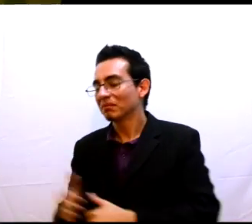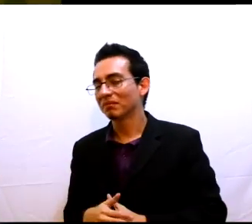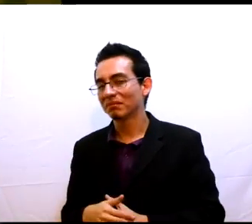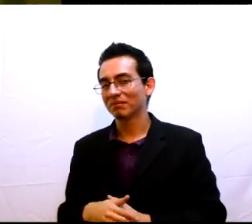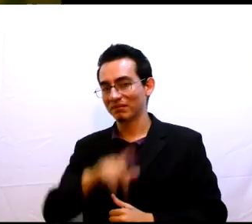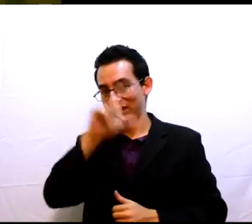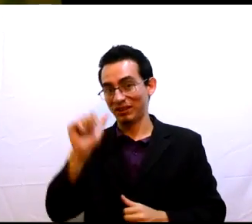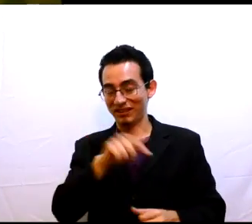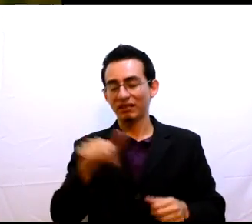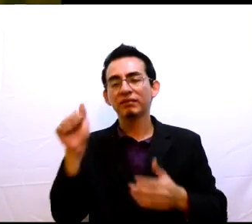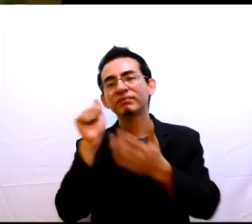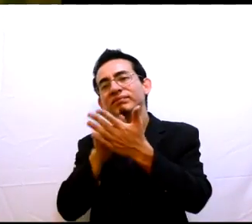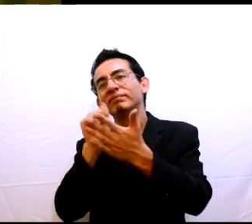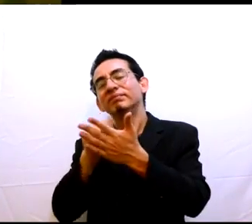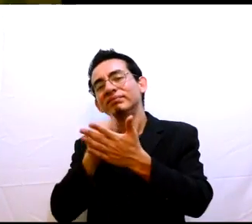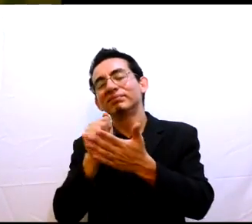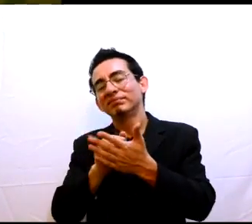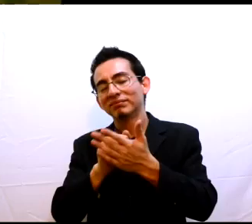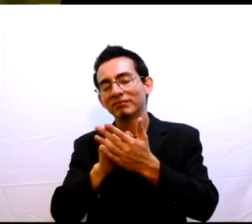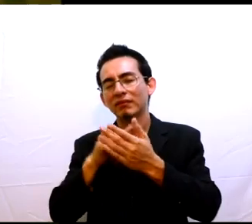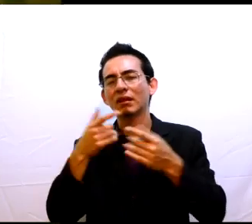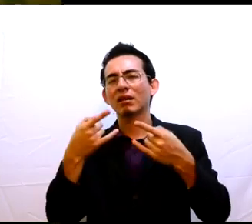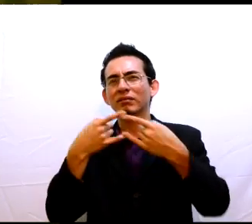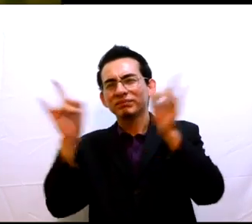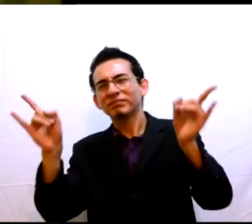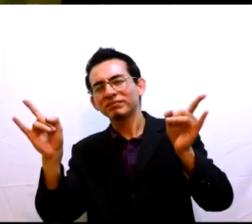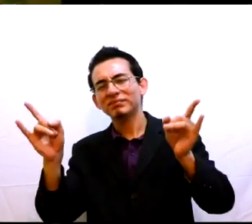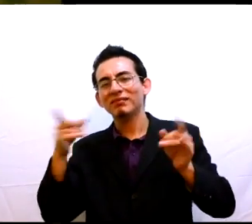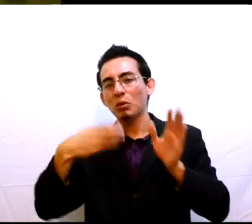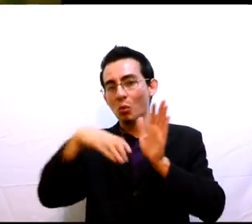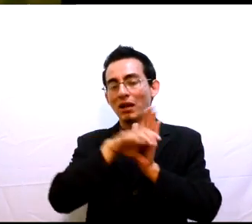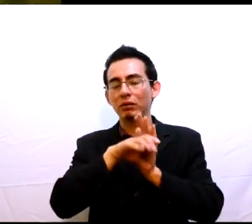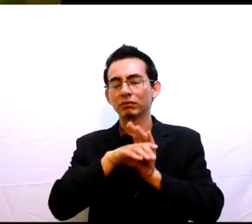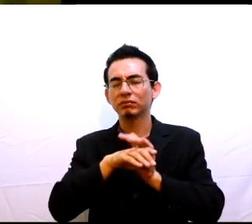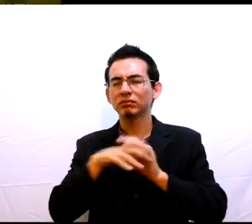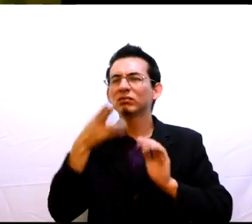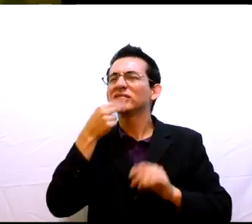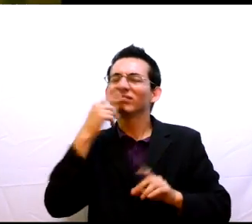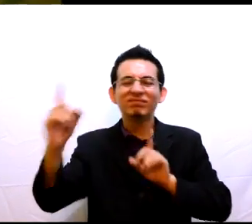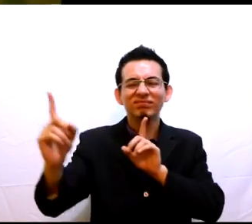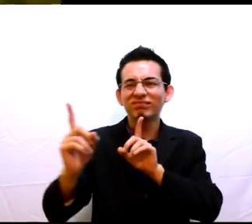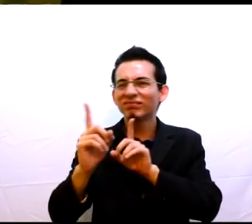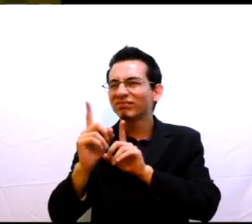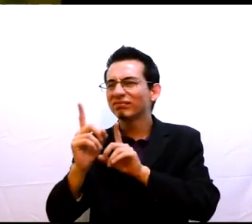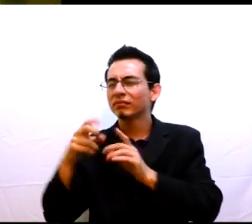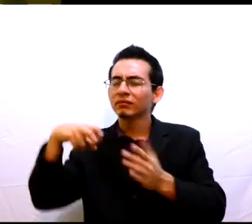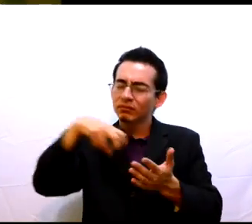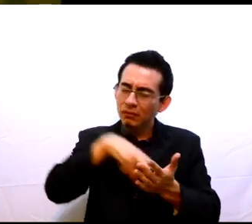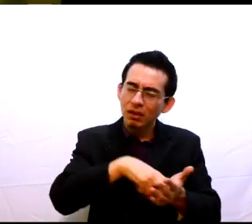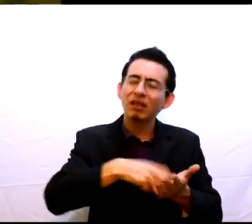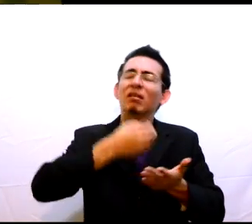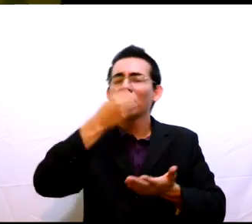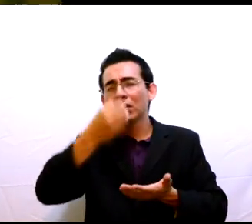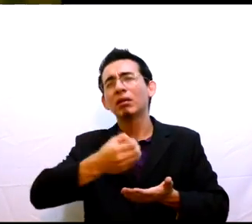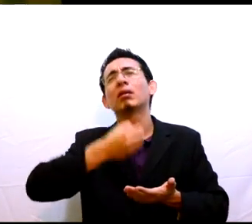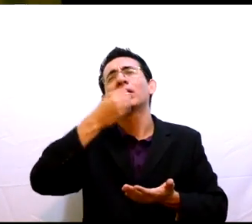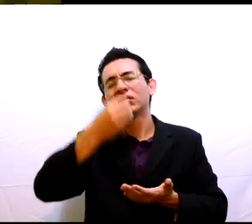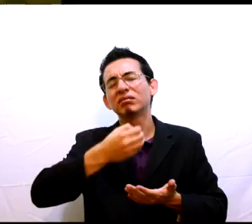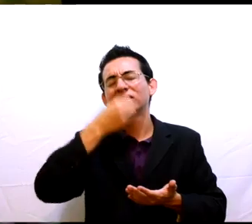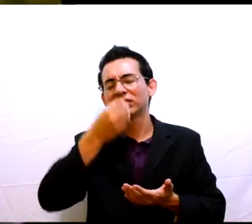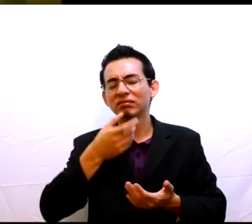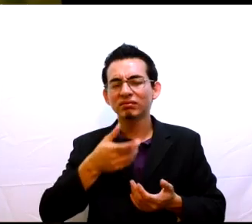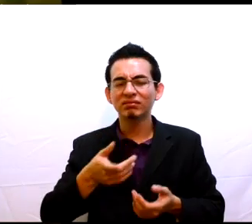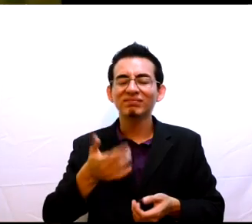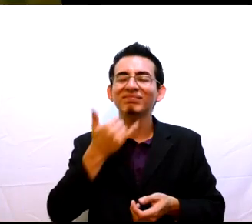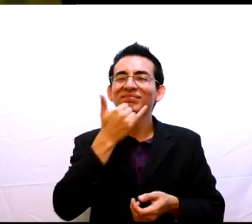llego a su cuarto tocó y se abre la puerta de su cuarto y él estaba hincado orando entonces